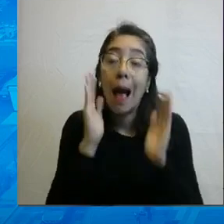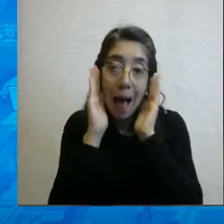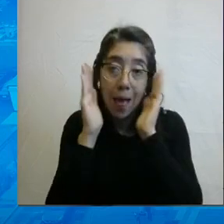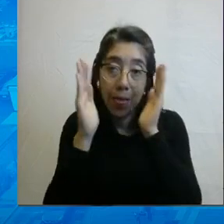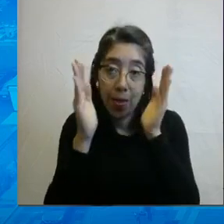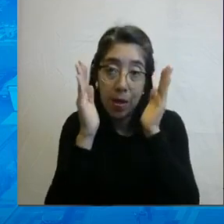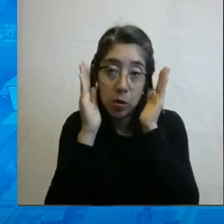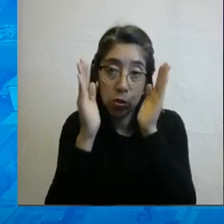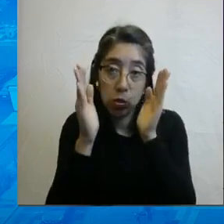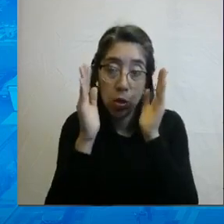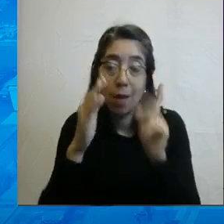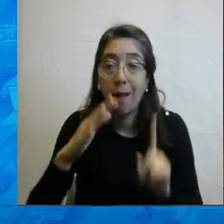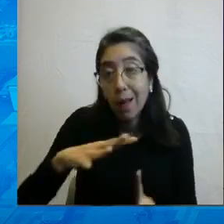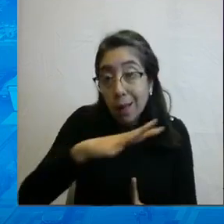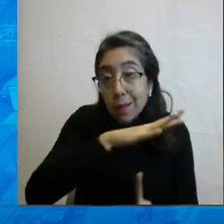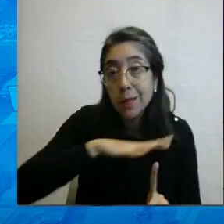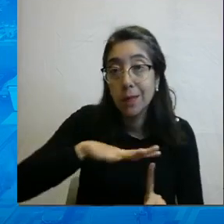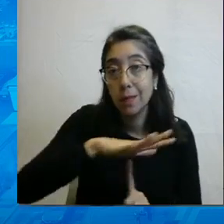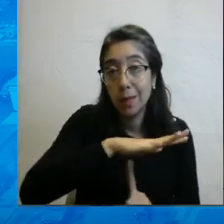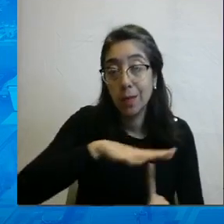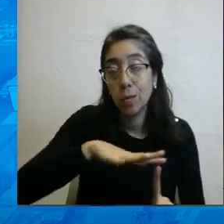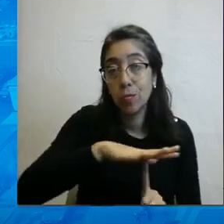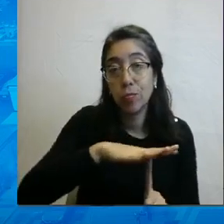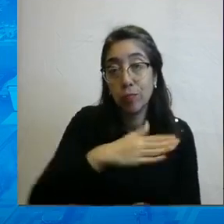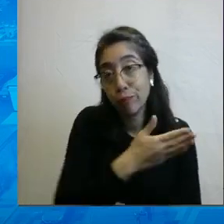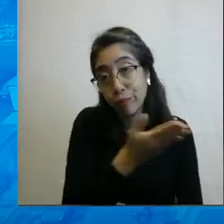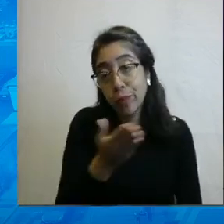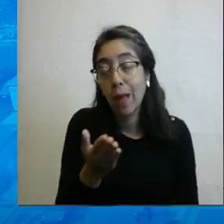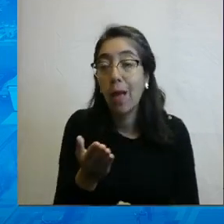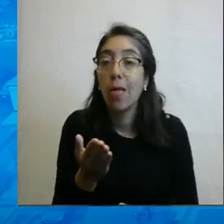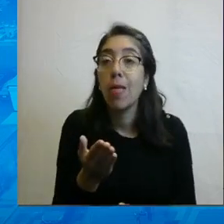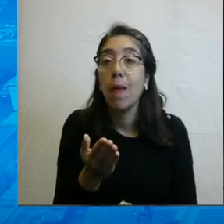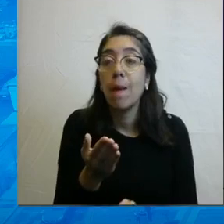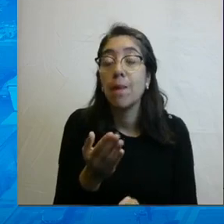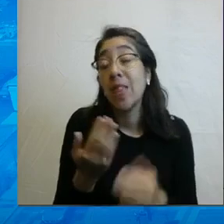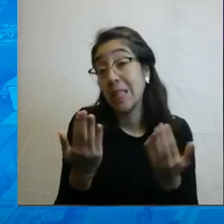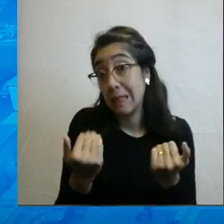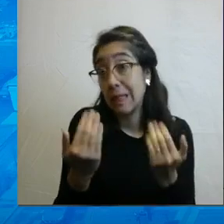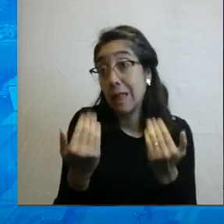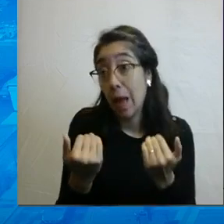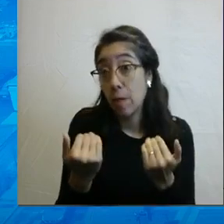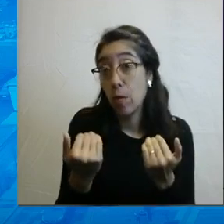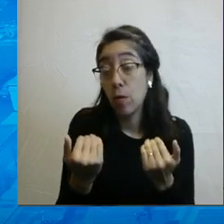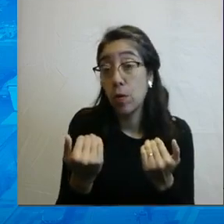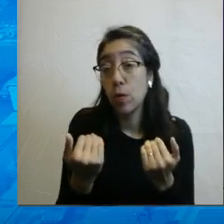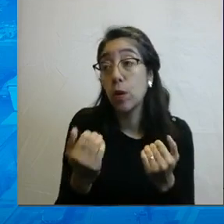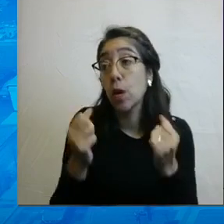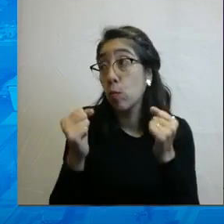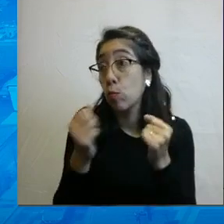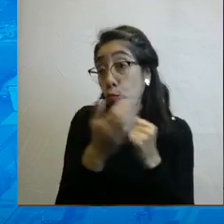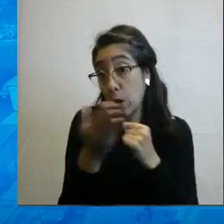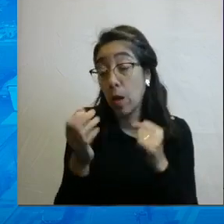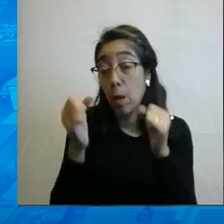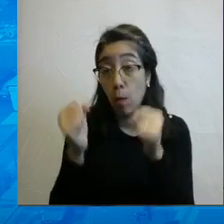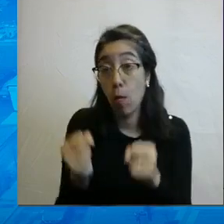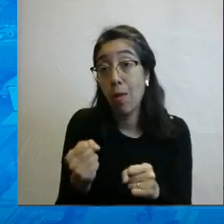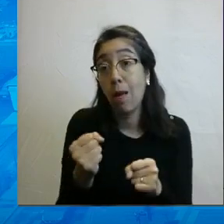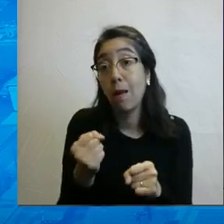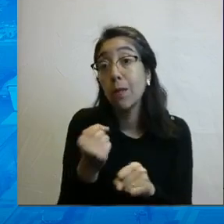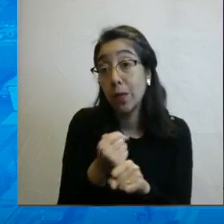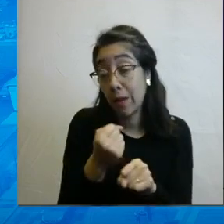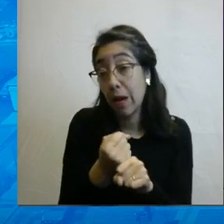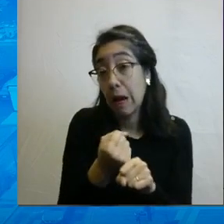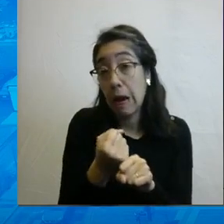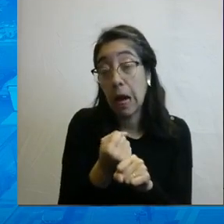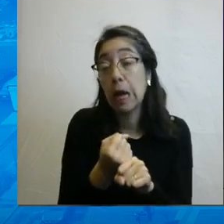a las circunstancias en las cuales estamos envueltos el día de hoy, es prudente y necesario que efectivamente eso se pueda dar con mucha mayor celeridad, como se ha dado en